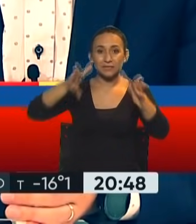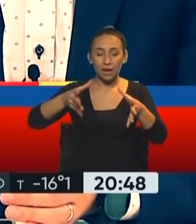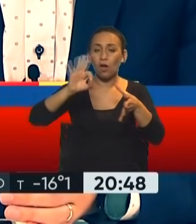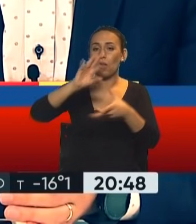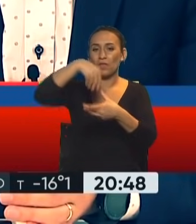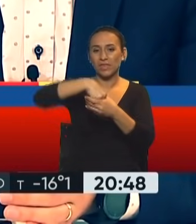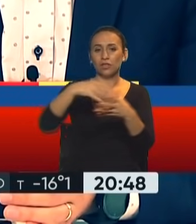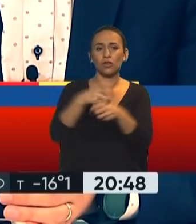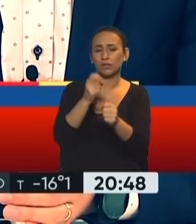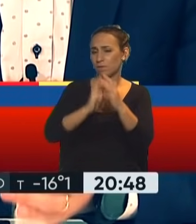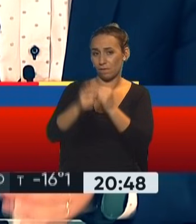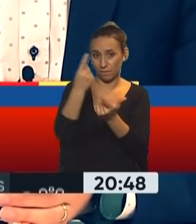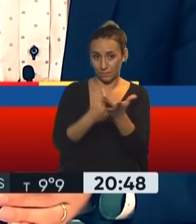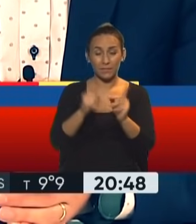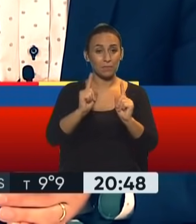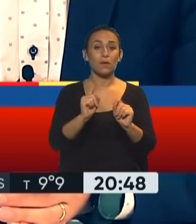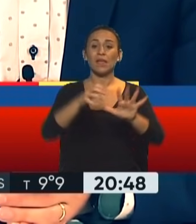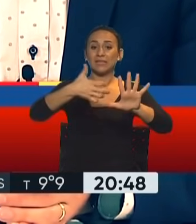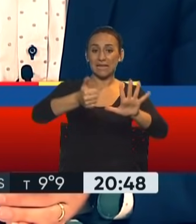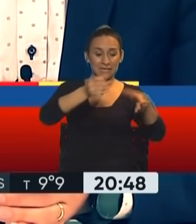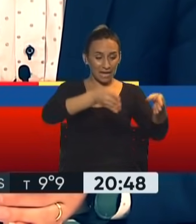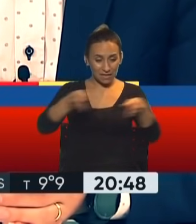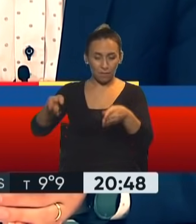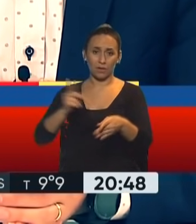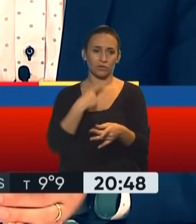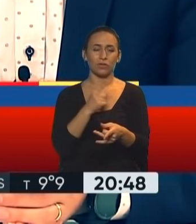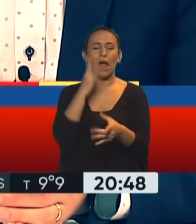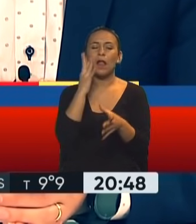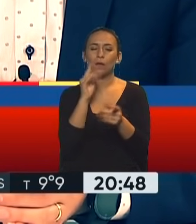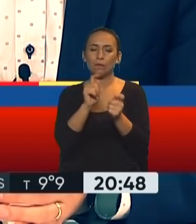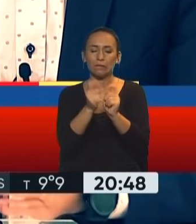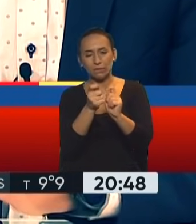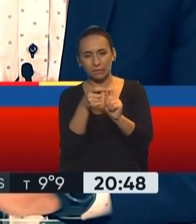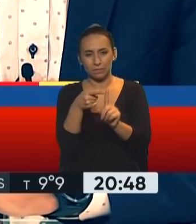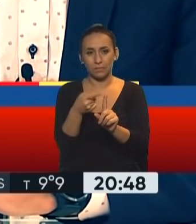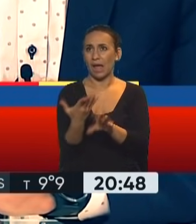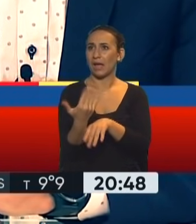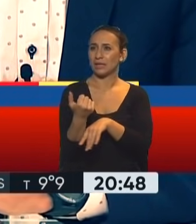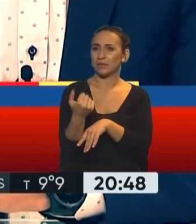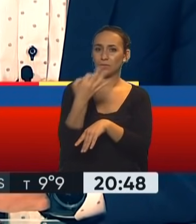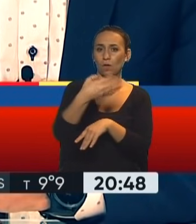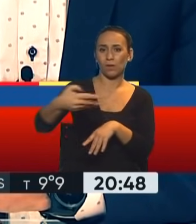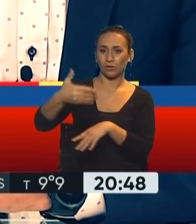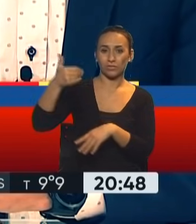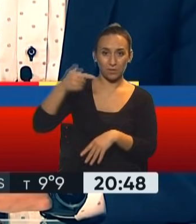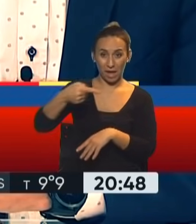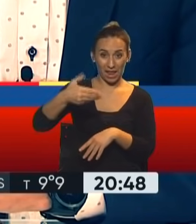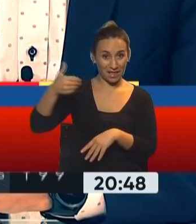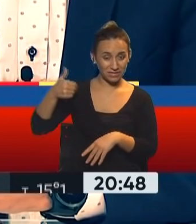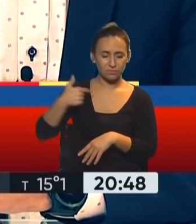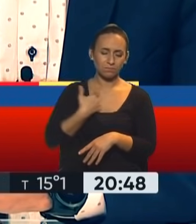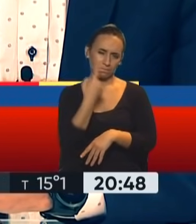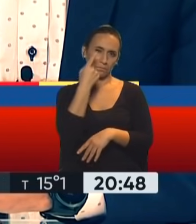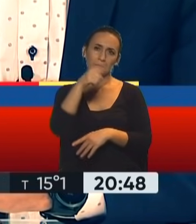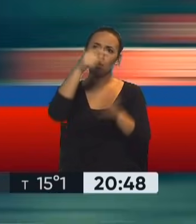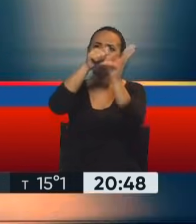plan inicial de 6 etapas, nosotros hicimos un pequeño ajuste hace algo así como 4 semanas, cuando vimos lo que pasó en